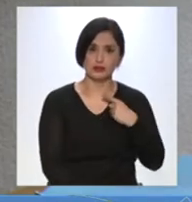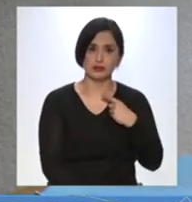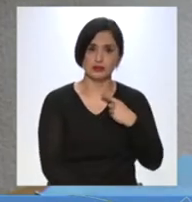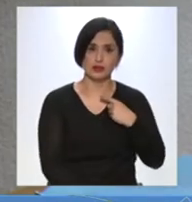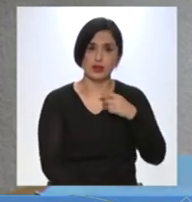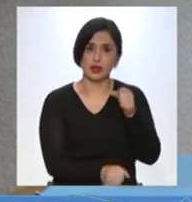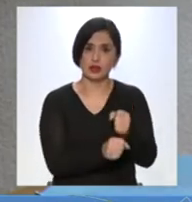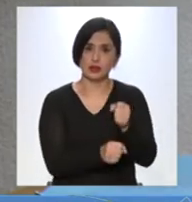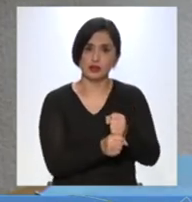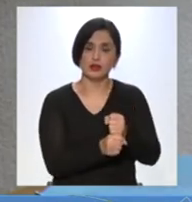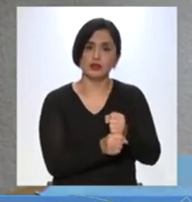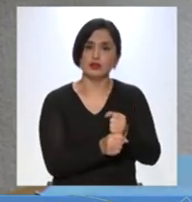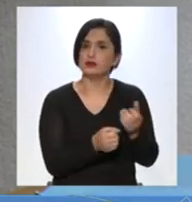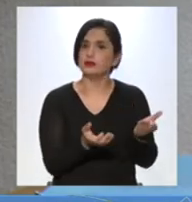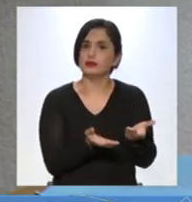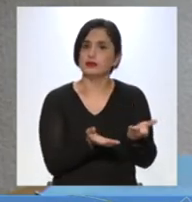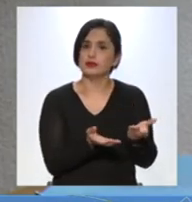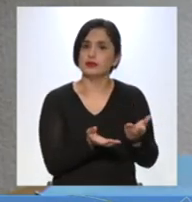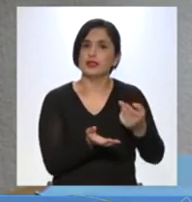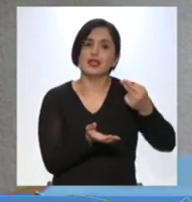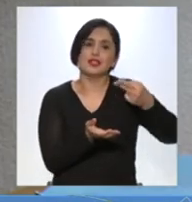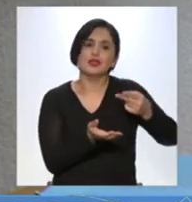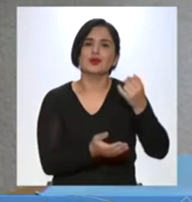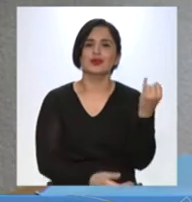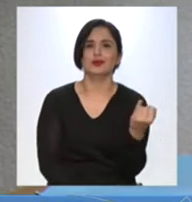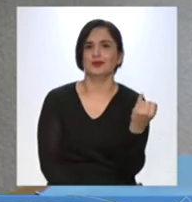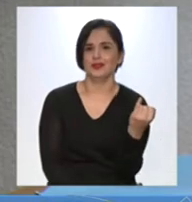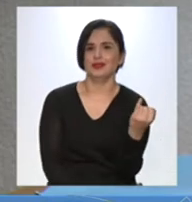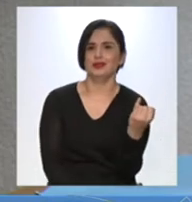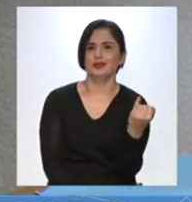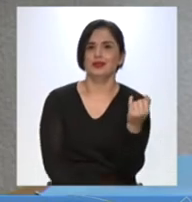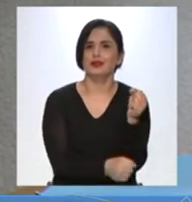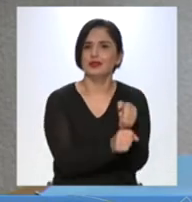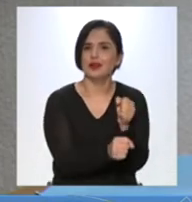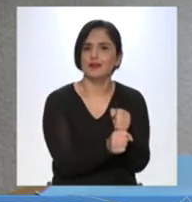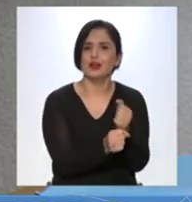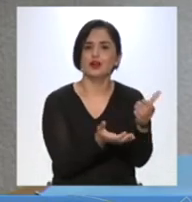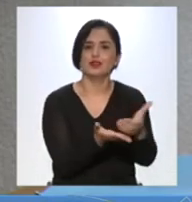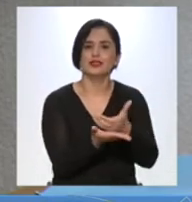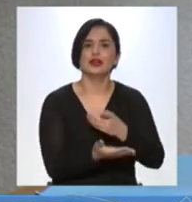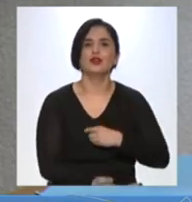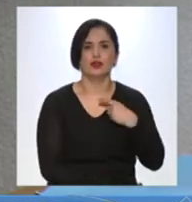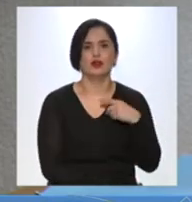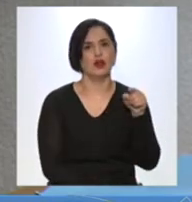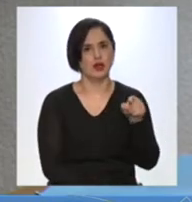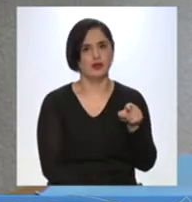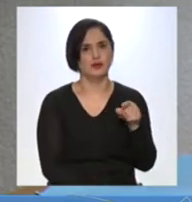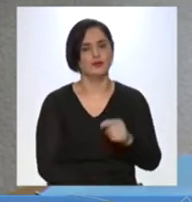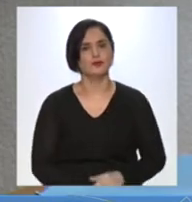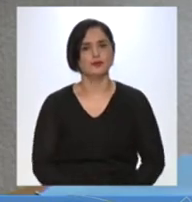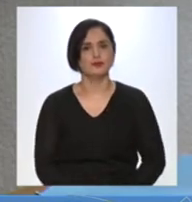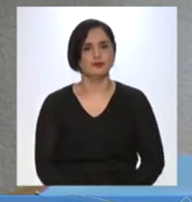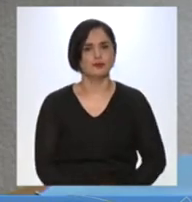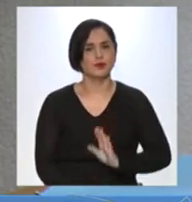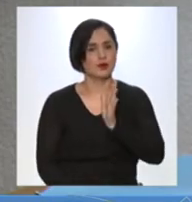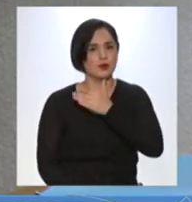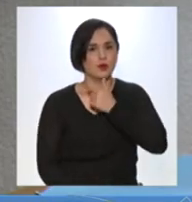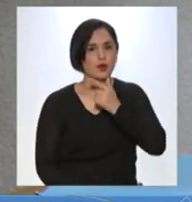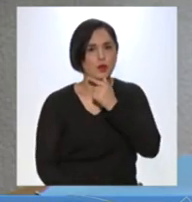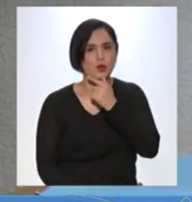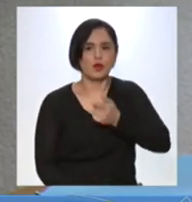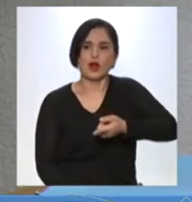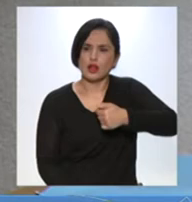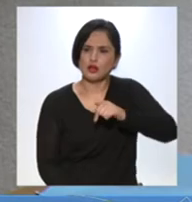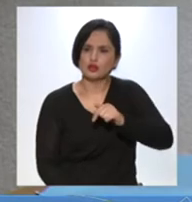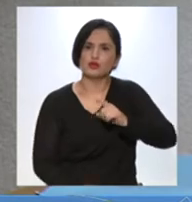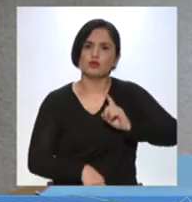La verdadera dignidad de los trabajadores está en su autonomía, empleos y salarios dignos. Sin lugar a duda, vivimos tiempos